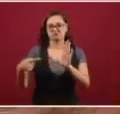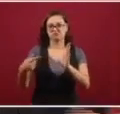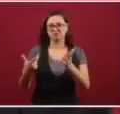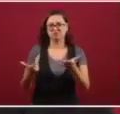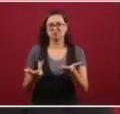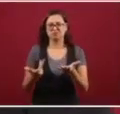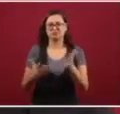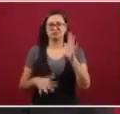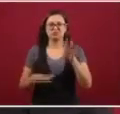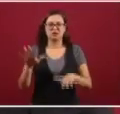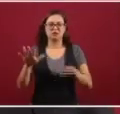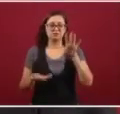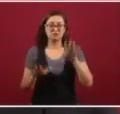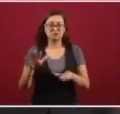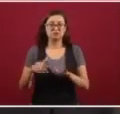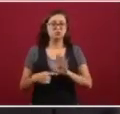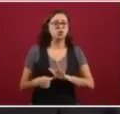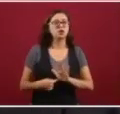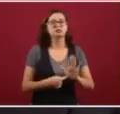Esto que pasa a veces de que